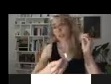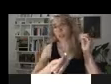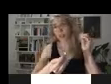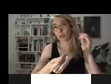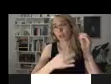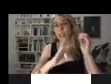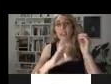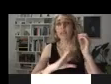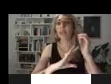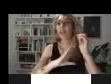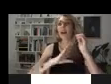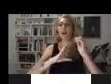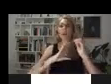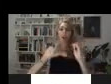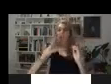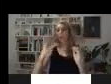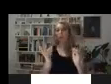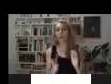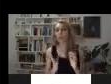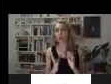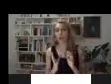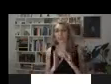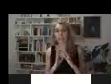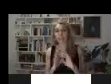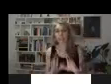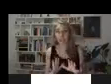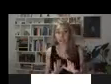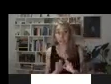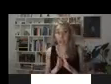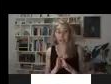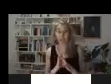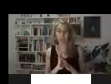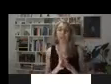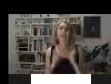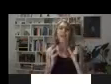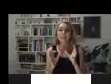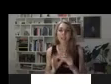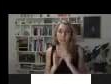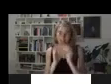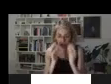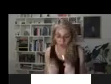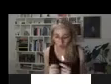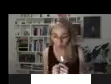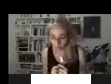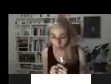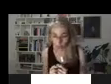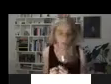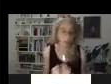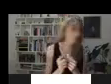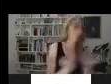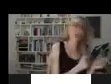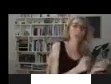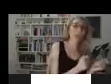nuevo coleccionismo y que implica otra forma de comercializar arte. Casi que les